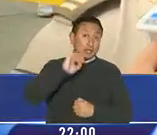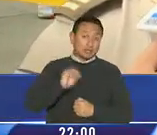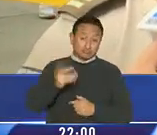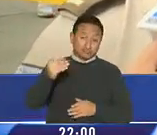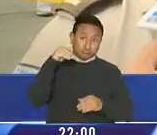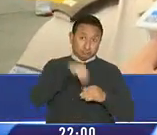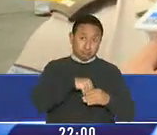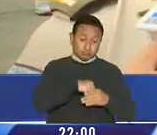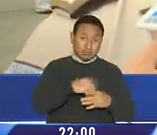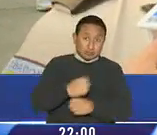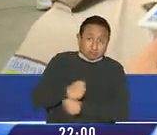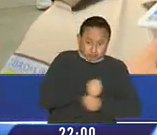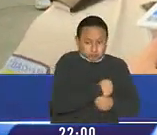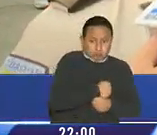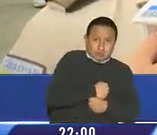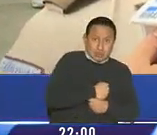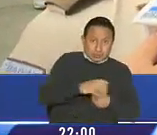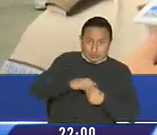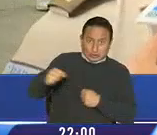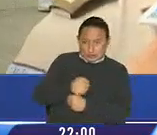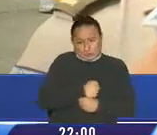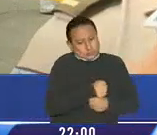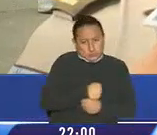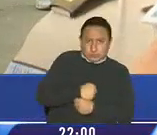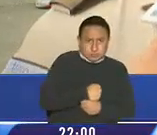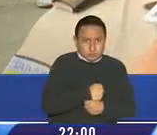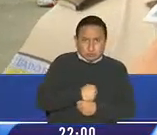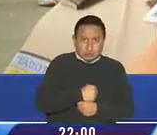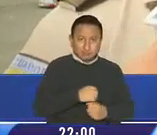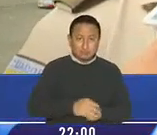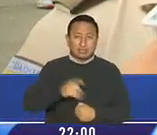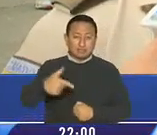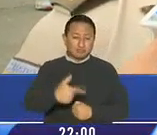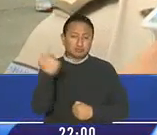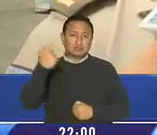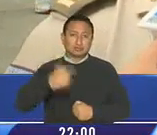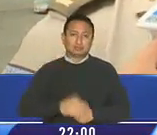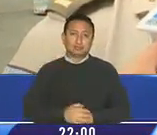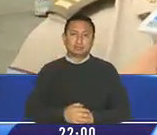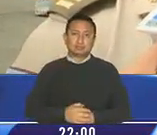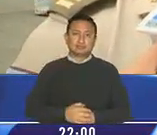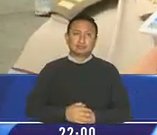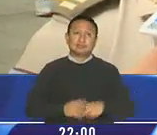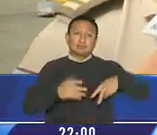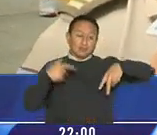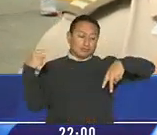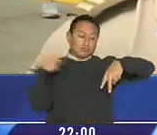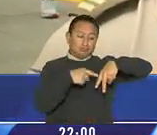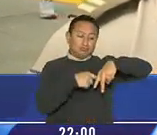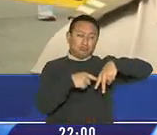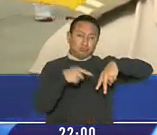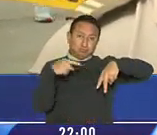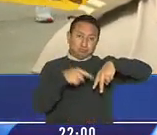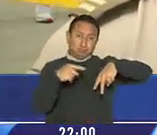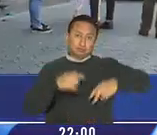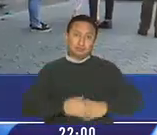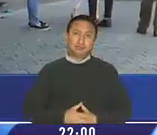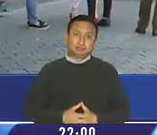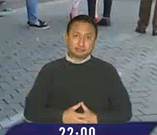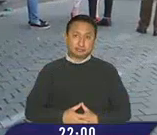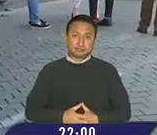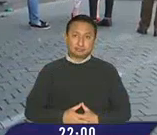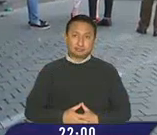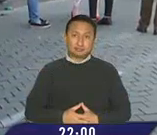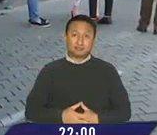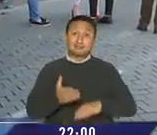La señora no se deja efectuar el robo y proceden a realizarle un disparo a la altura de una de las extremidades inferiores.